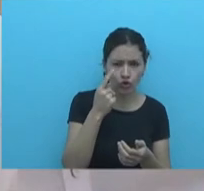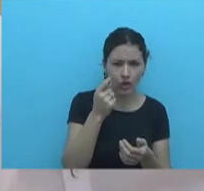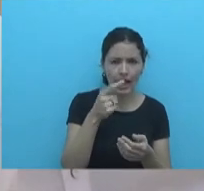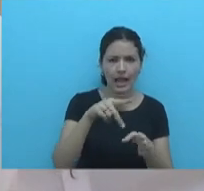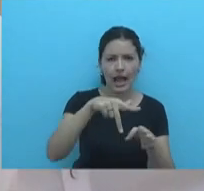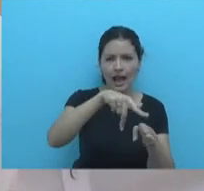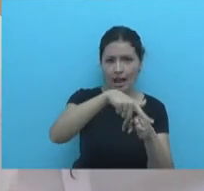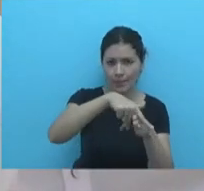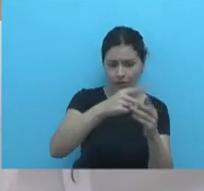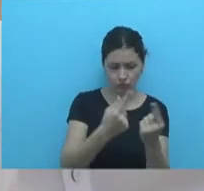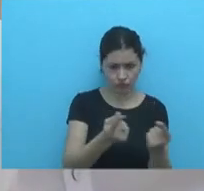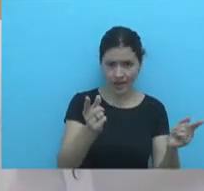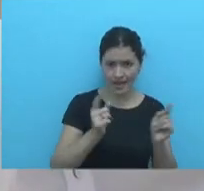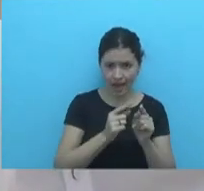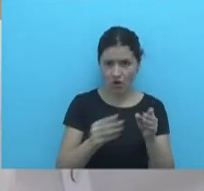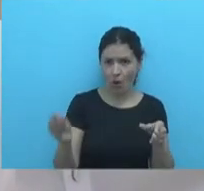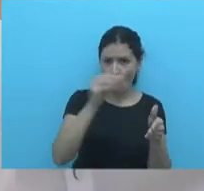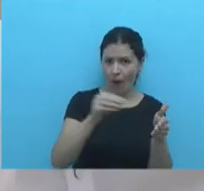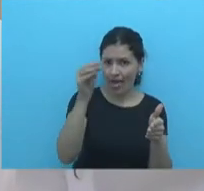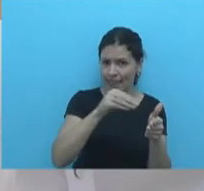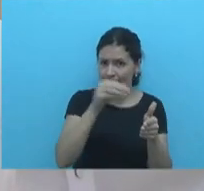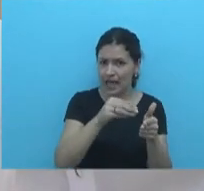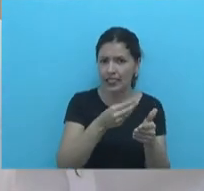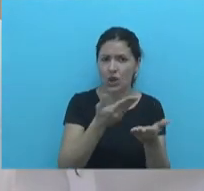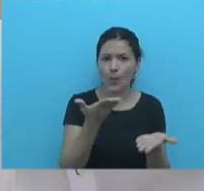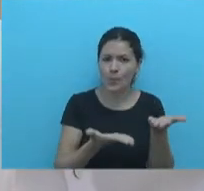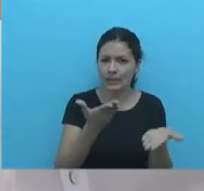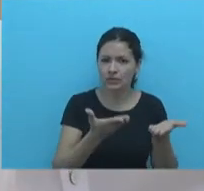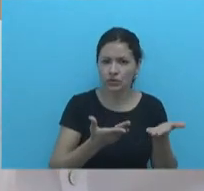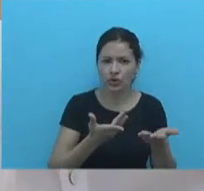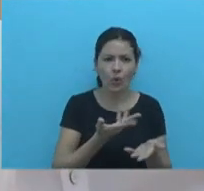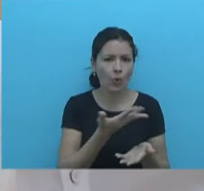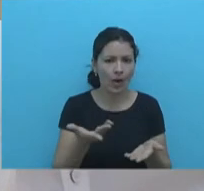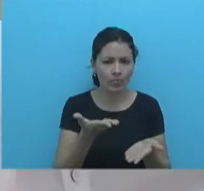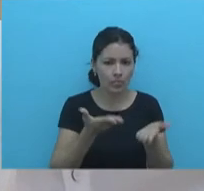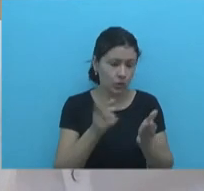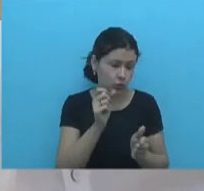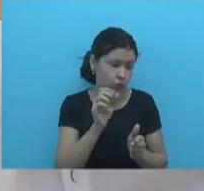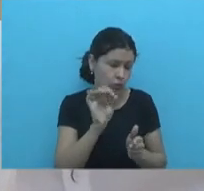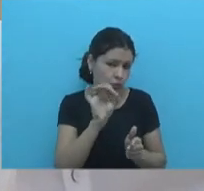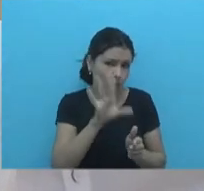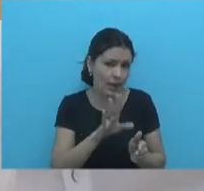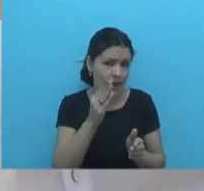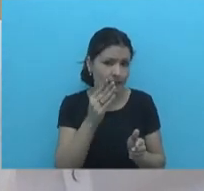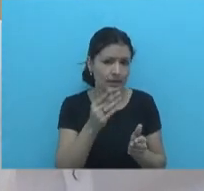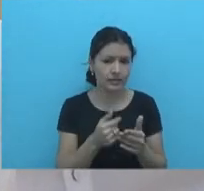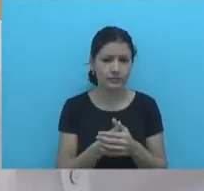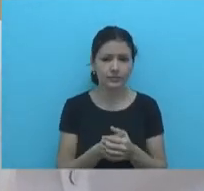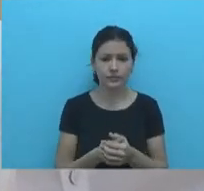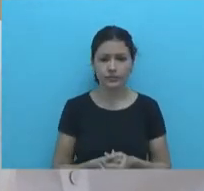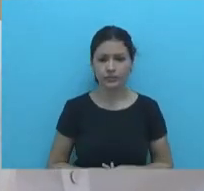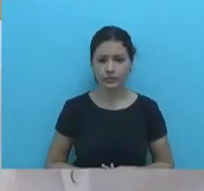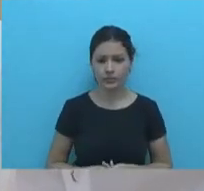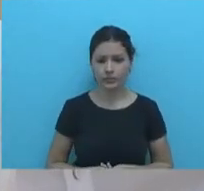sea, depende de la carreta que le pone, cuánto pueda botar. La alimentación.